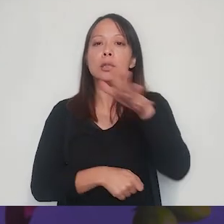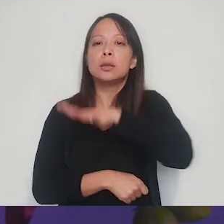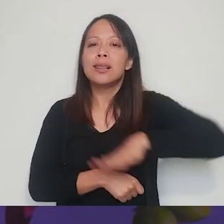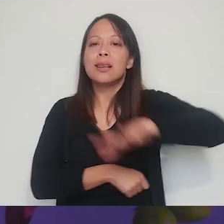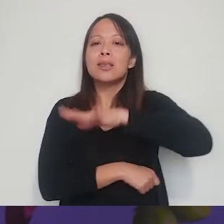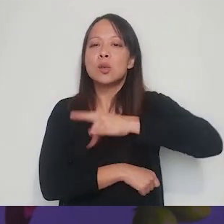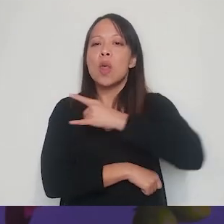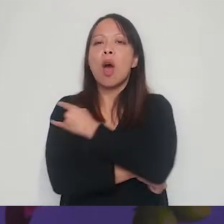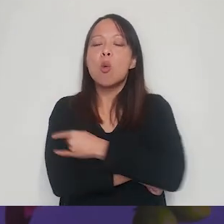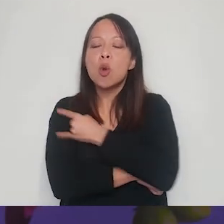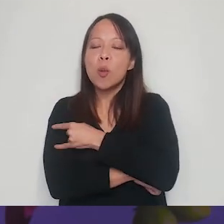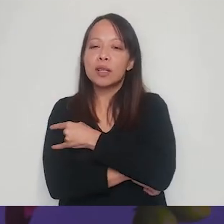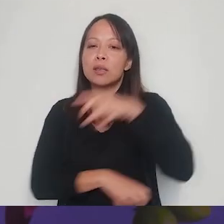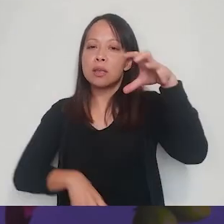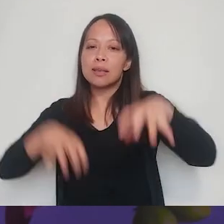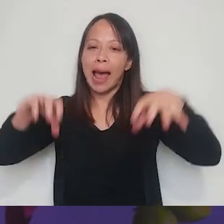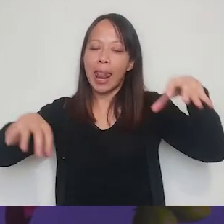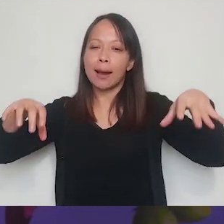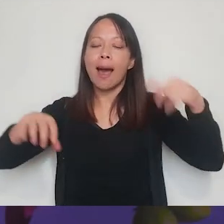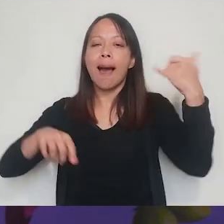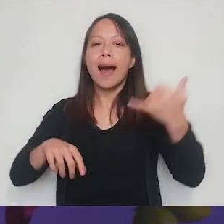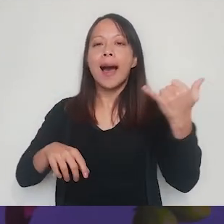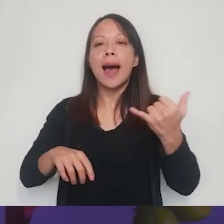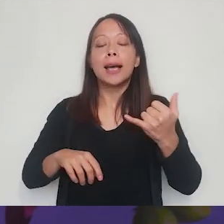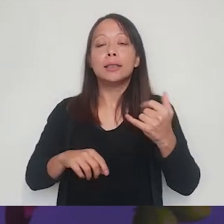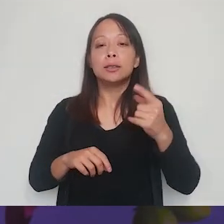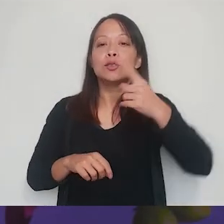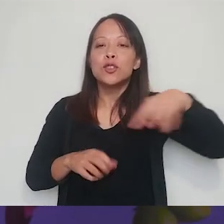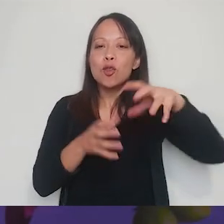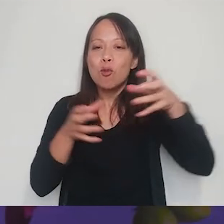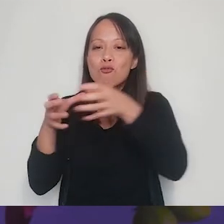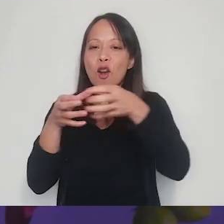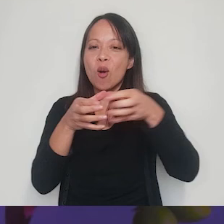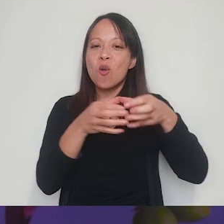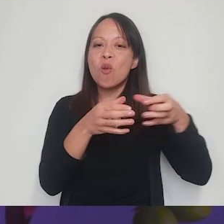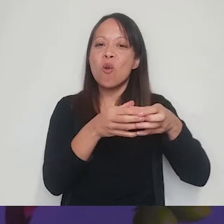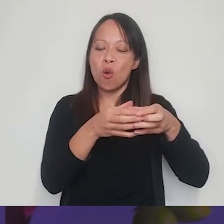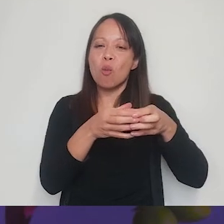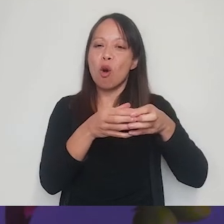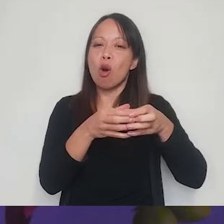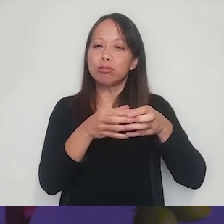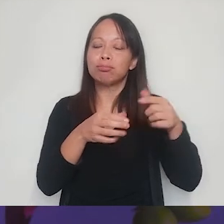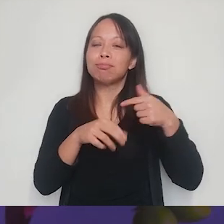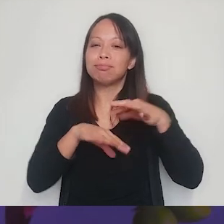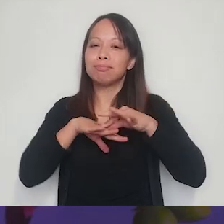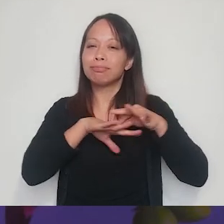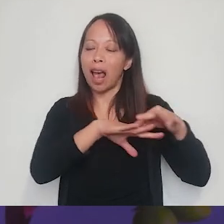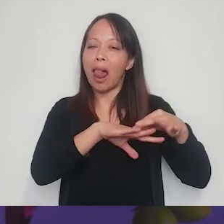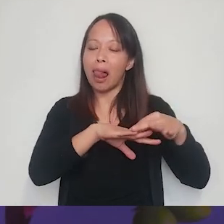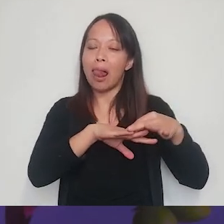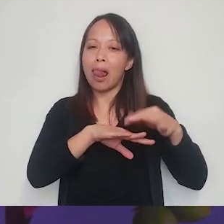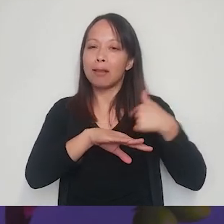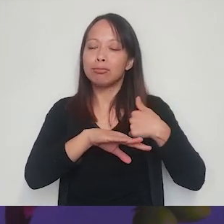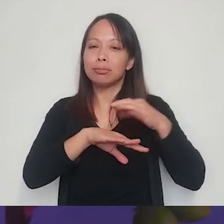lado del río, en la ciudad universitaria, en el pabellón IFIBINE de la ciudad universitaria, y estos son los grupos que trabajan bajo